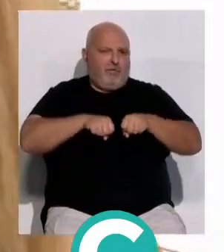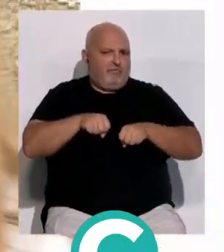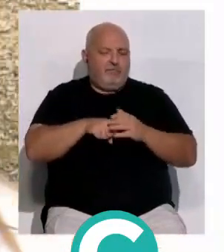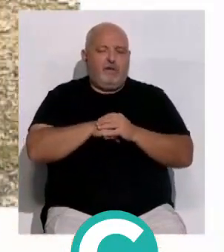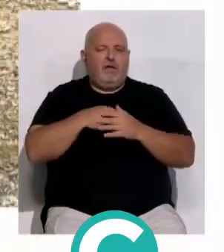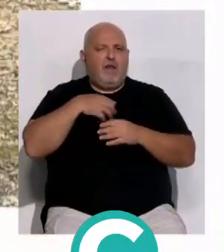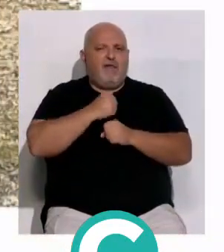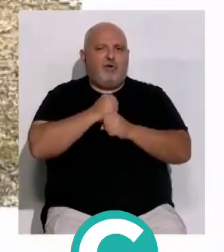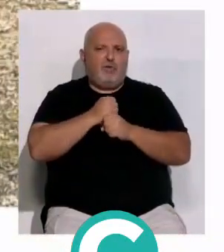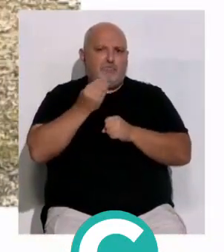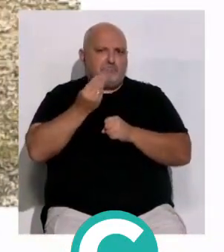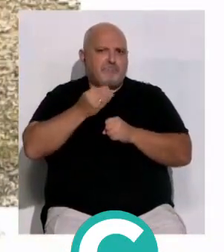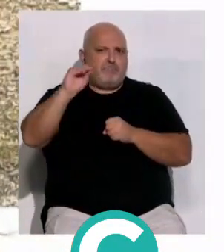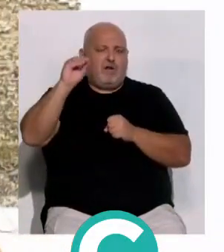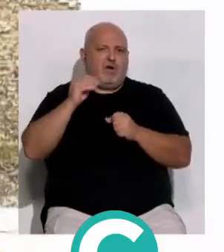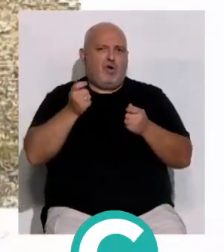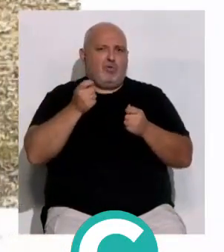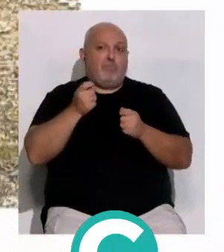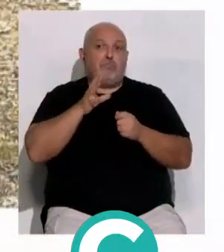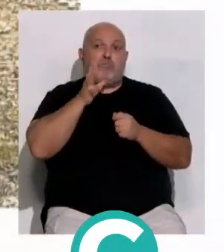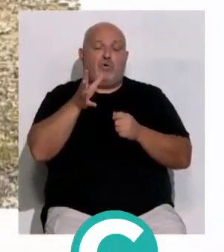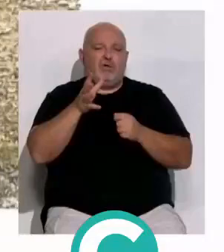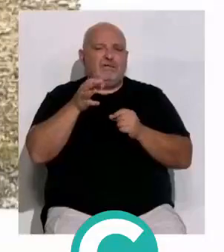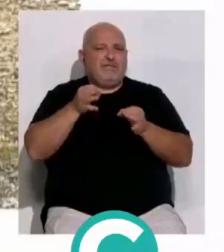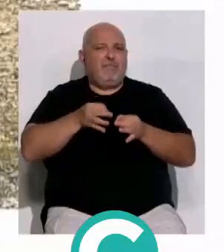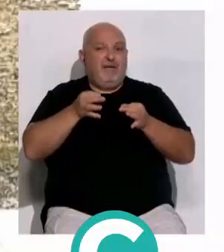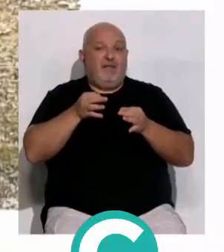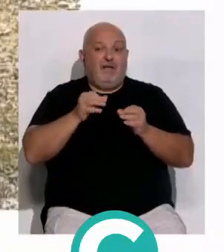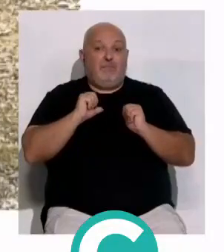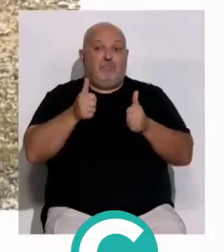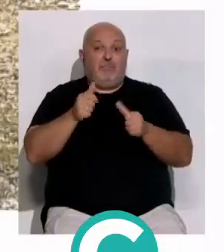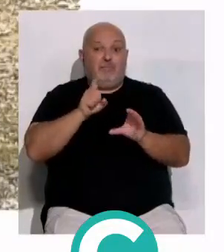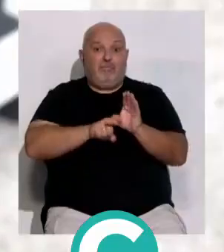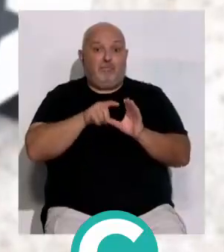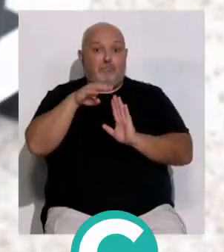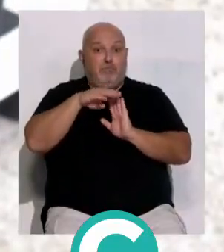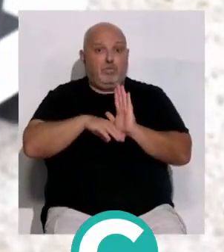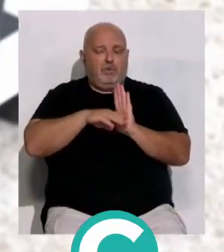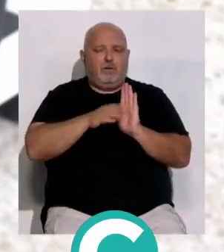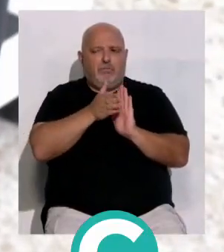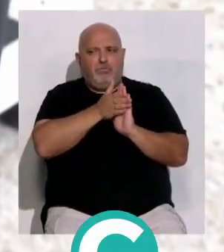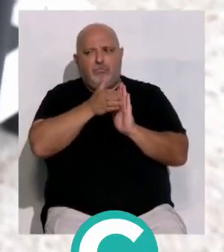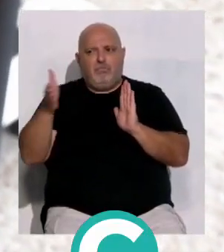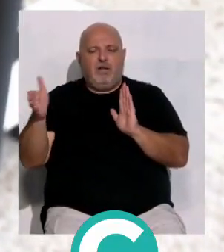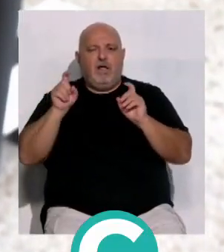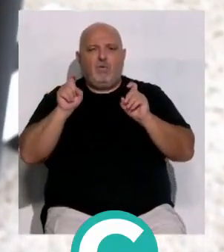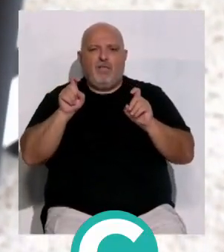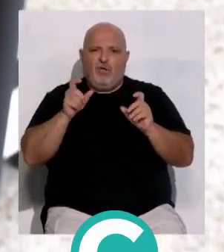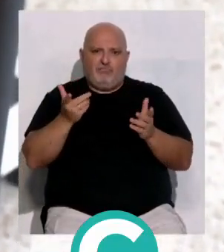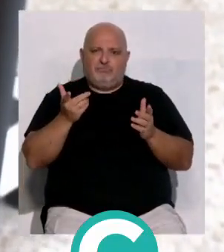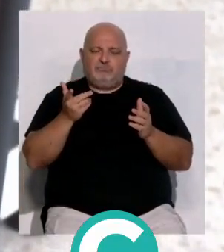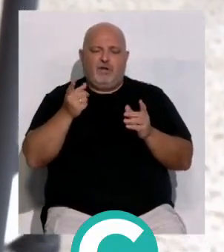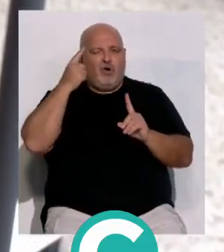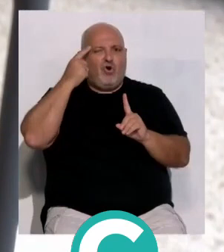mi labor va mucho más que el control durante el ejercicio, pues constantemente, desde que están iniciando el programa, estamos haciendo educación sanitaria.